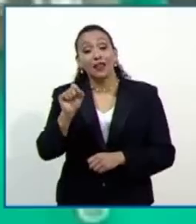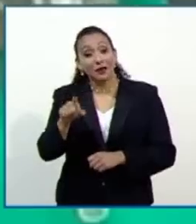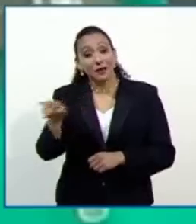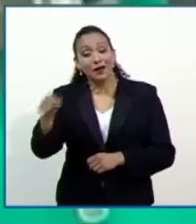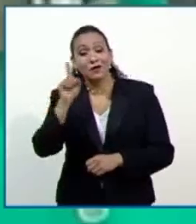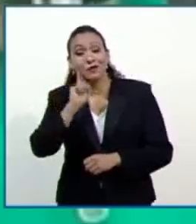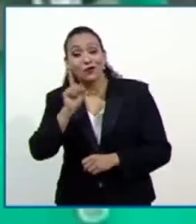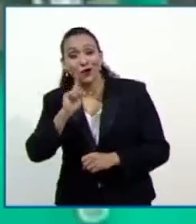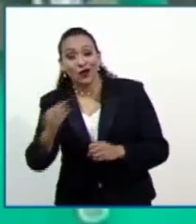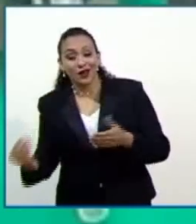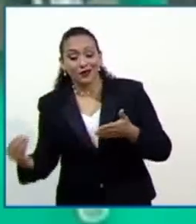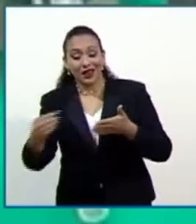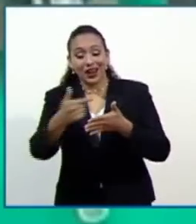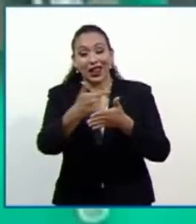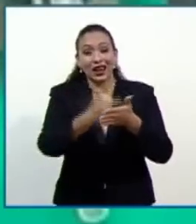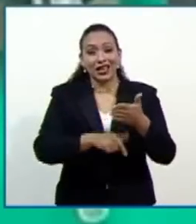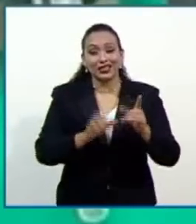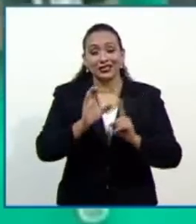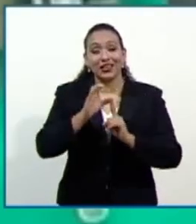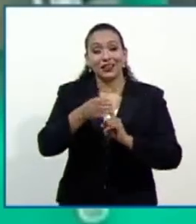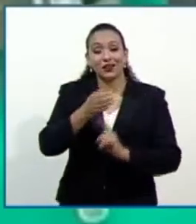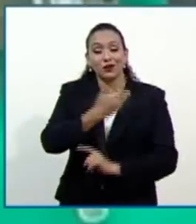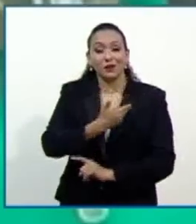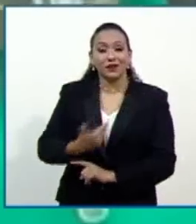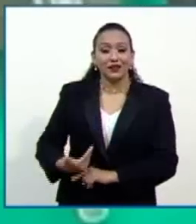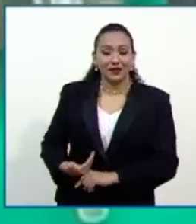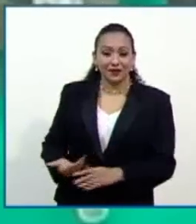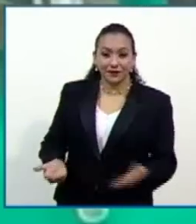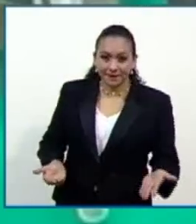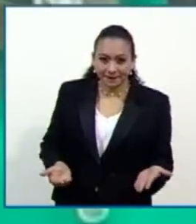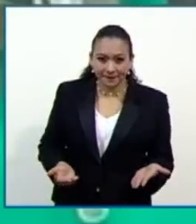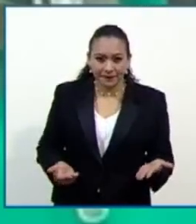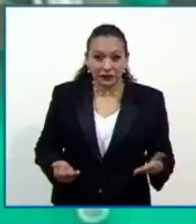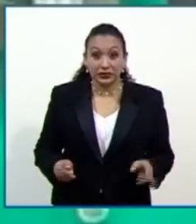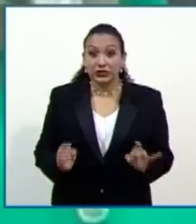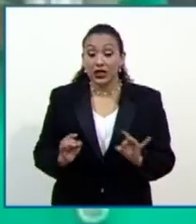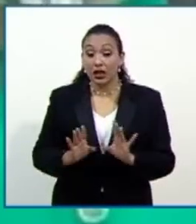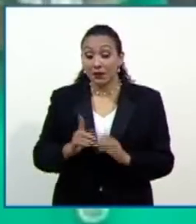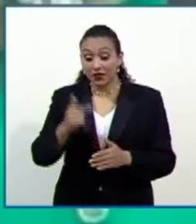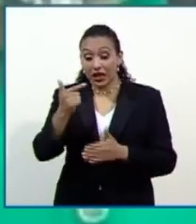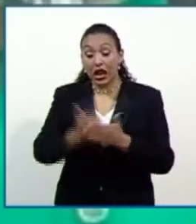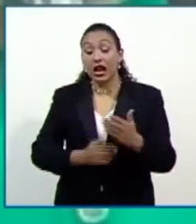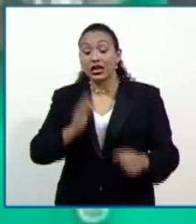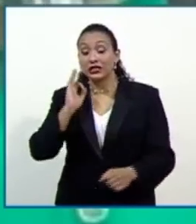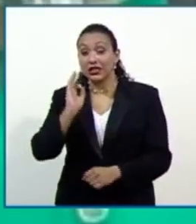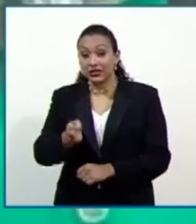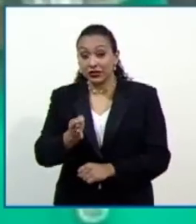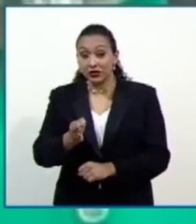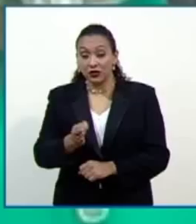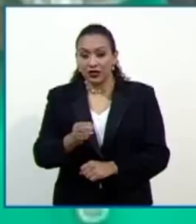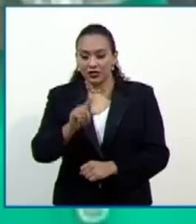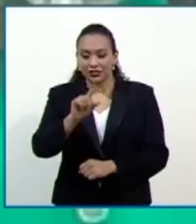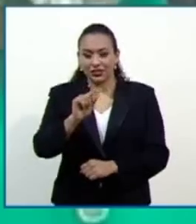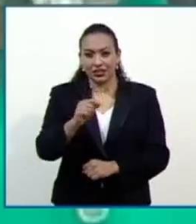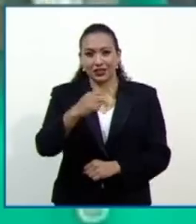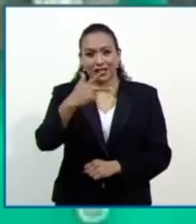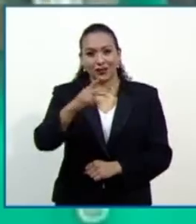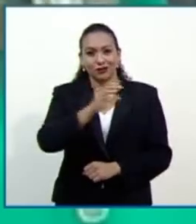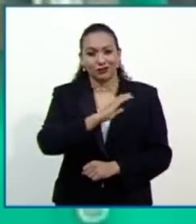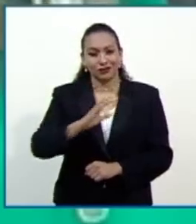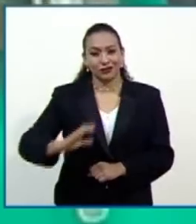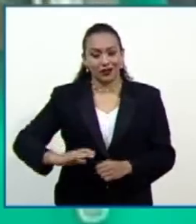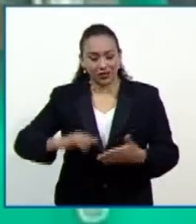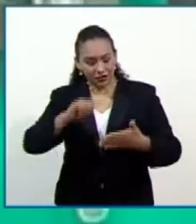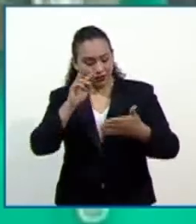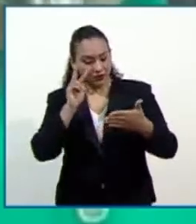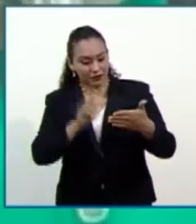del Comité de Evaluación del Poder Ejecutivo. En caso de aprobarse las listas de los 3 poderes, 78 candidatos, de los